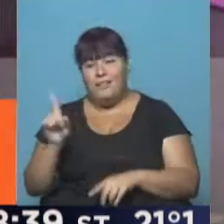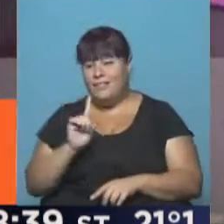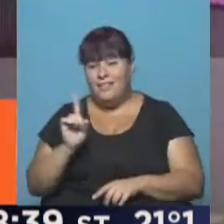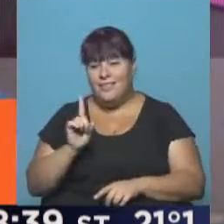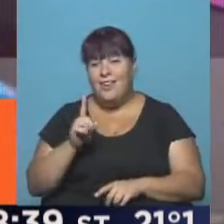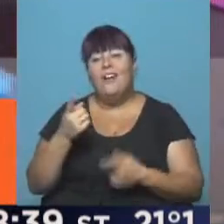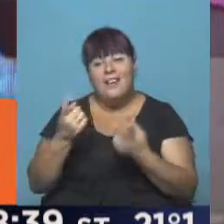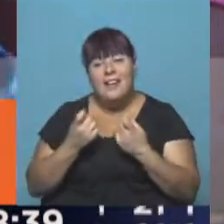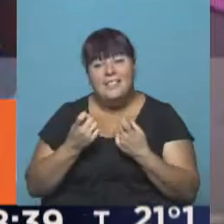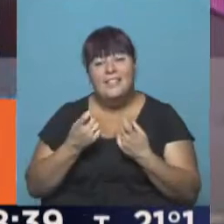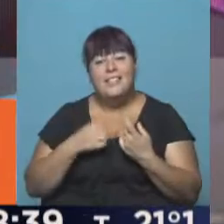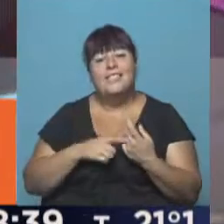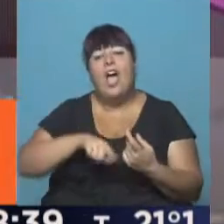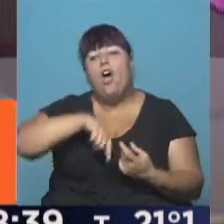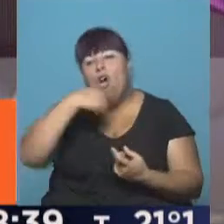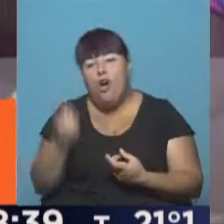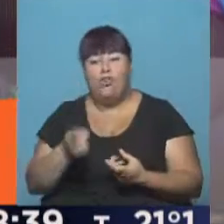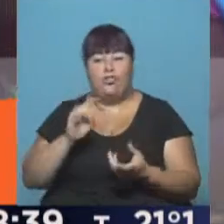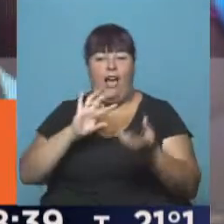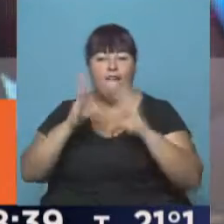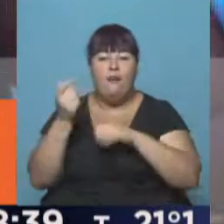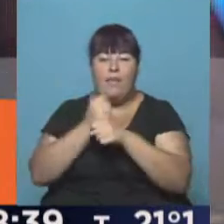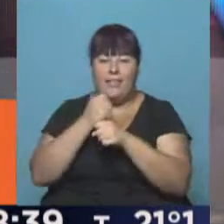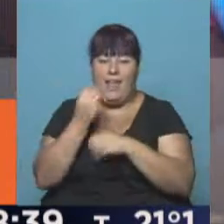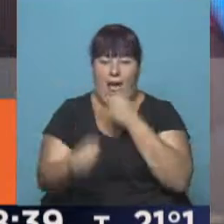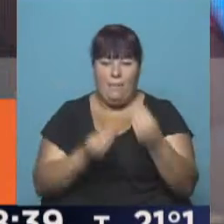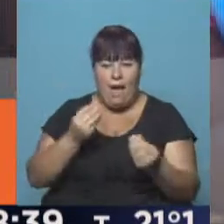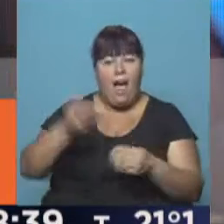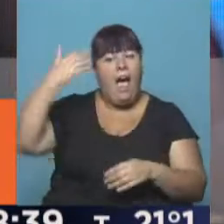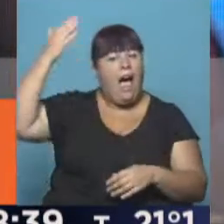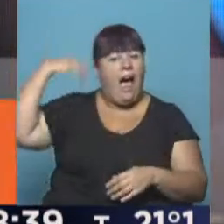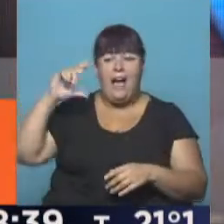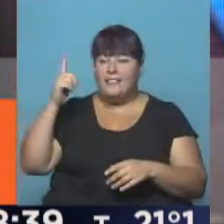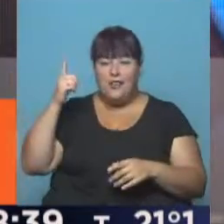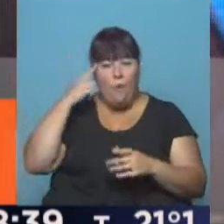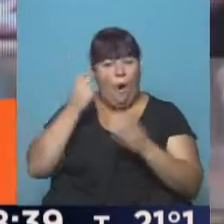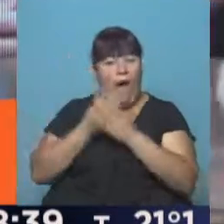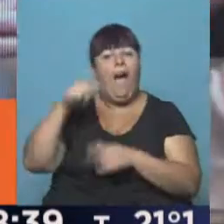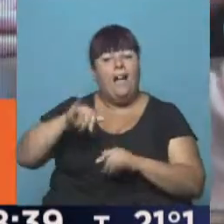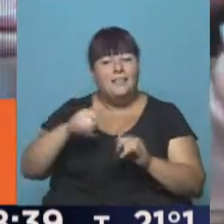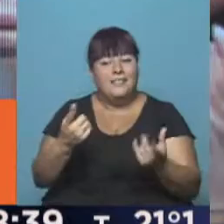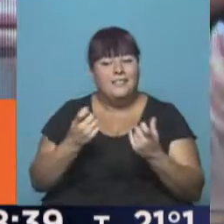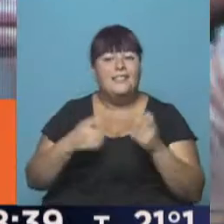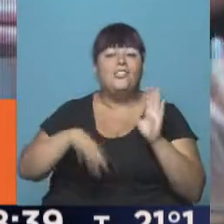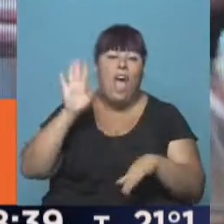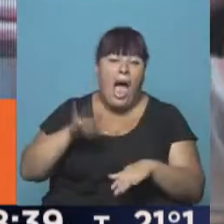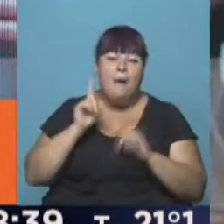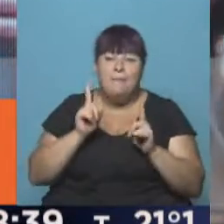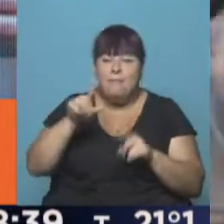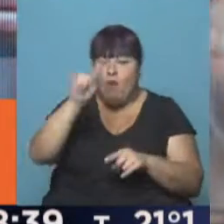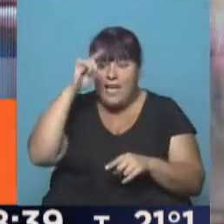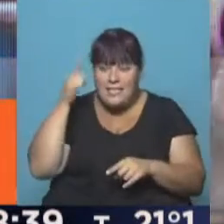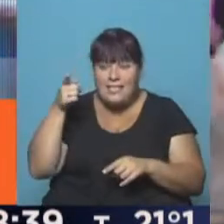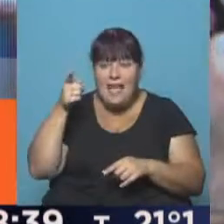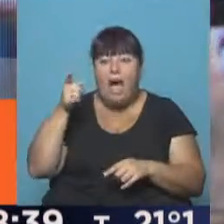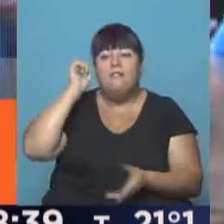veces no porque se necesitan otras funciones que históricamente no estaban creadas entonces muchas veces el propio estado